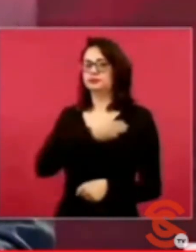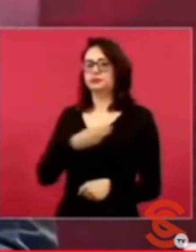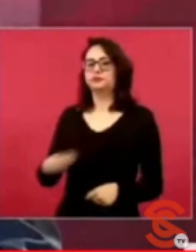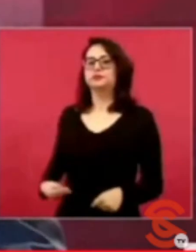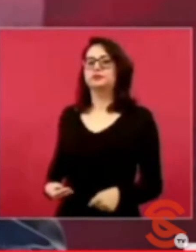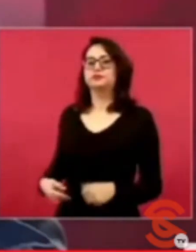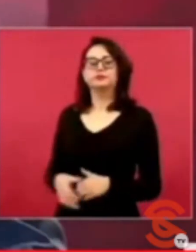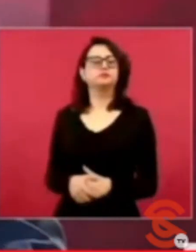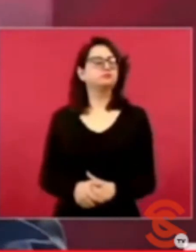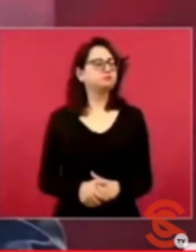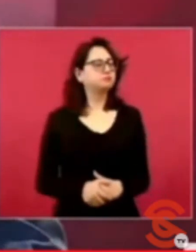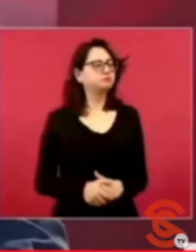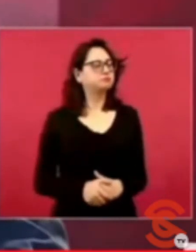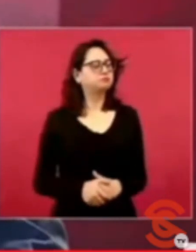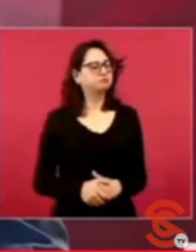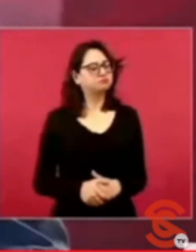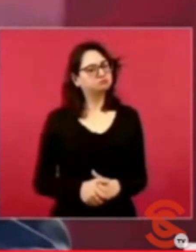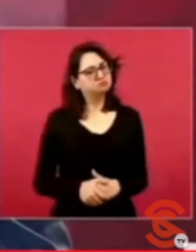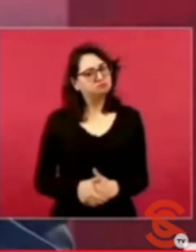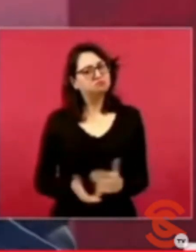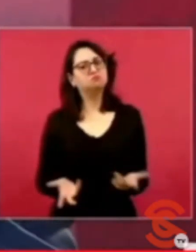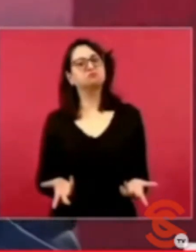y una buena persona,